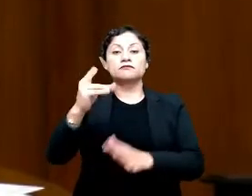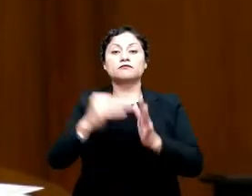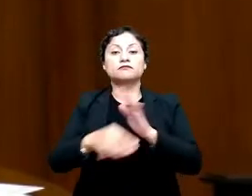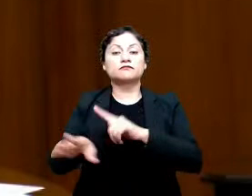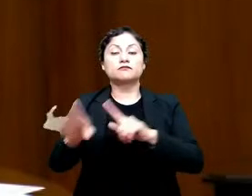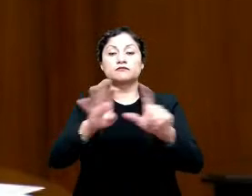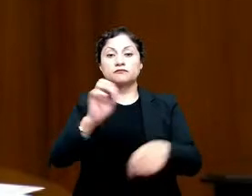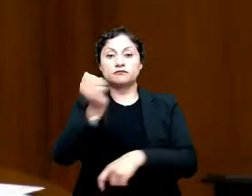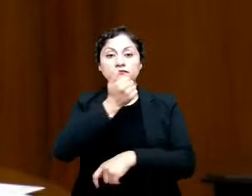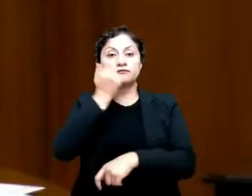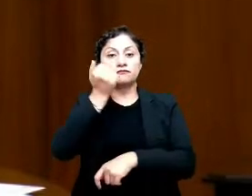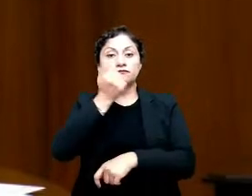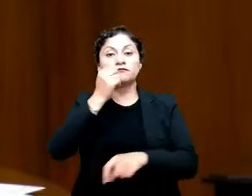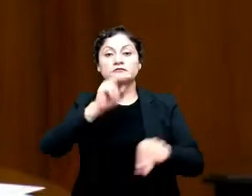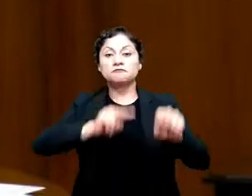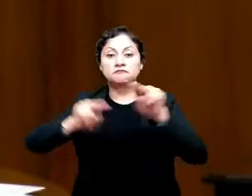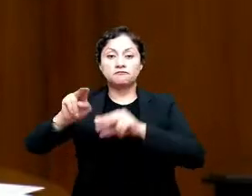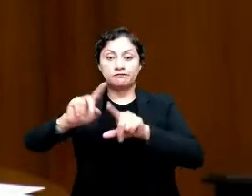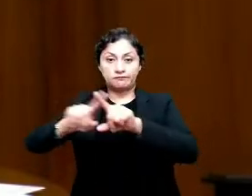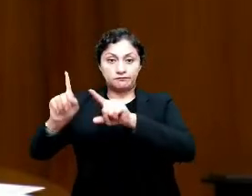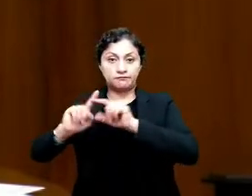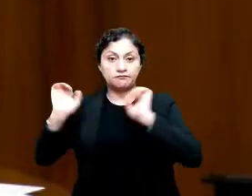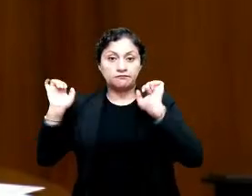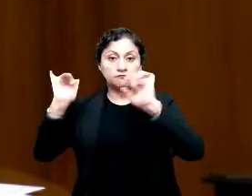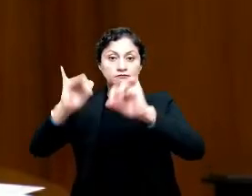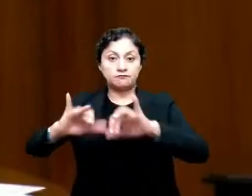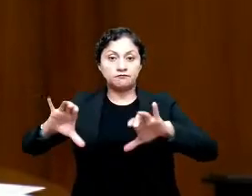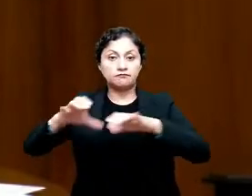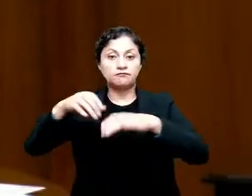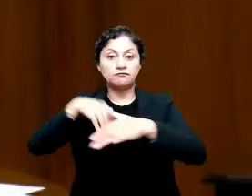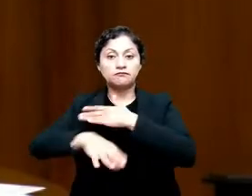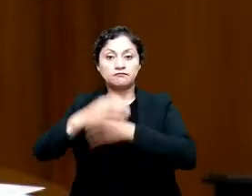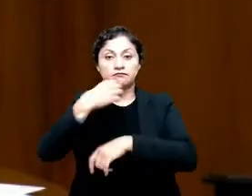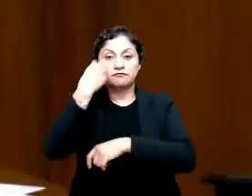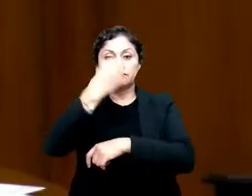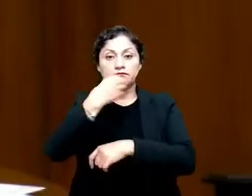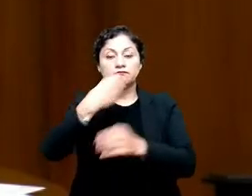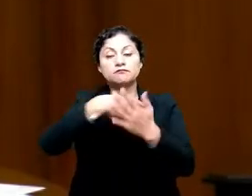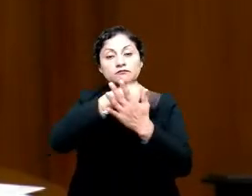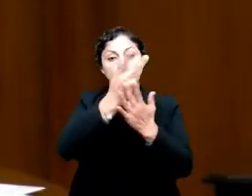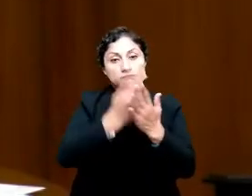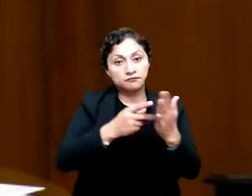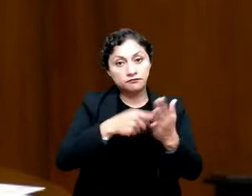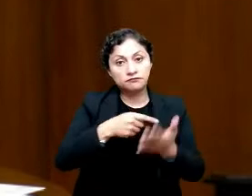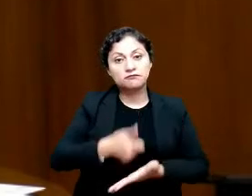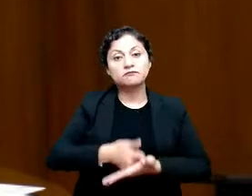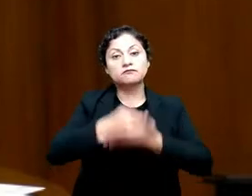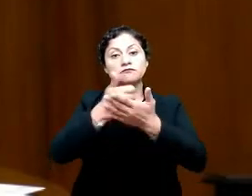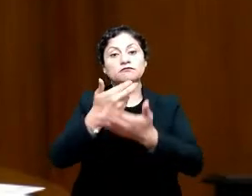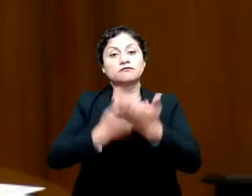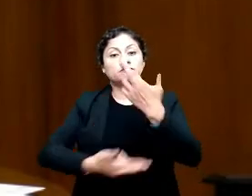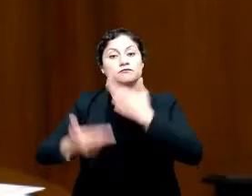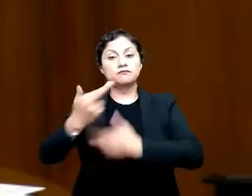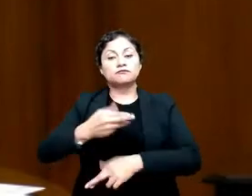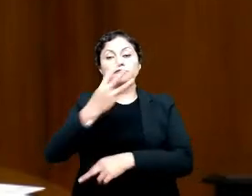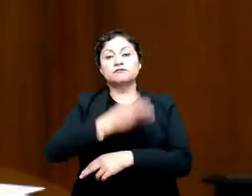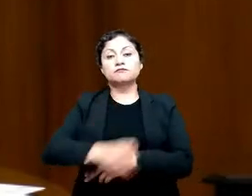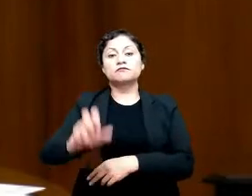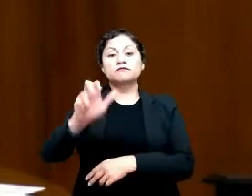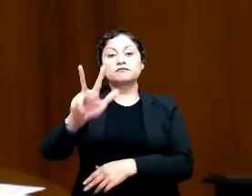56.765 estudiantes de todos los niveles y desde la apertura del programa han regresado a la escuela